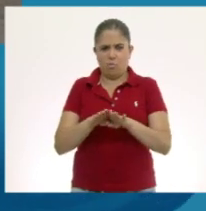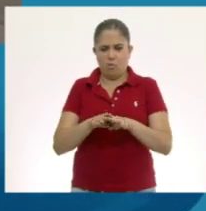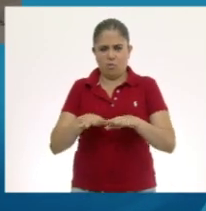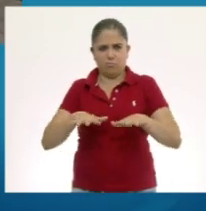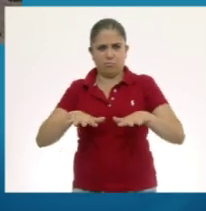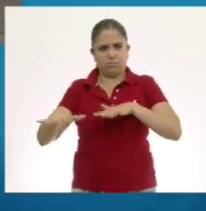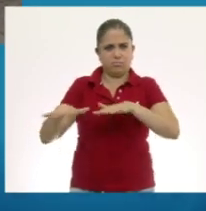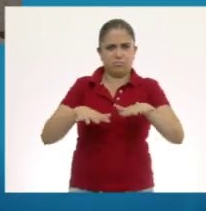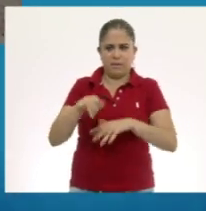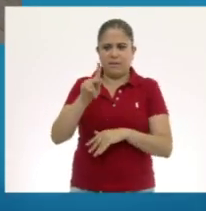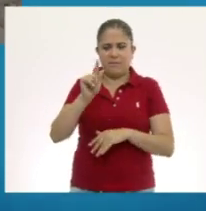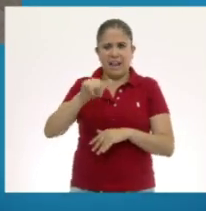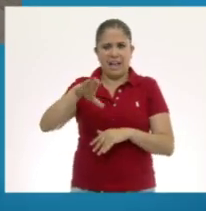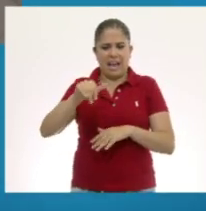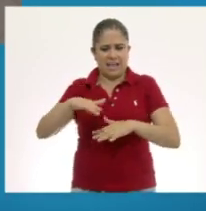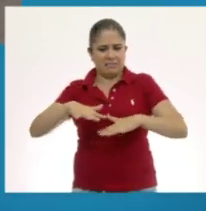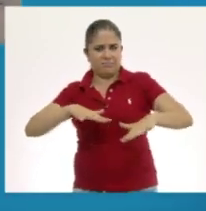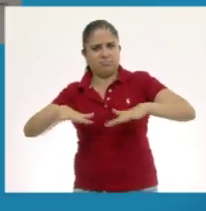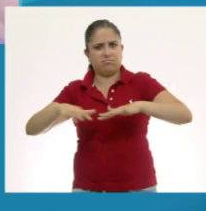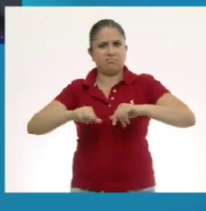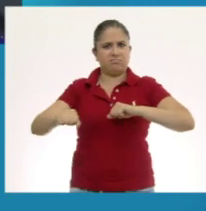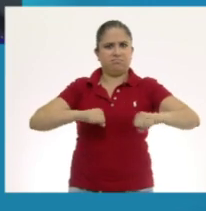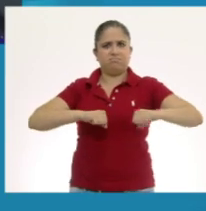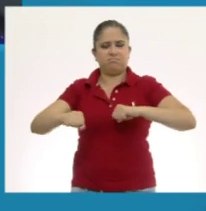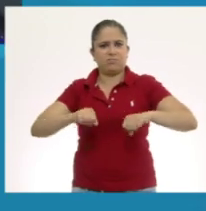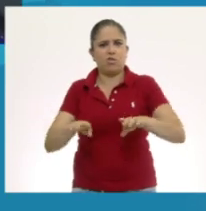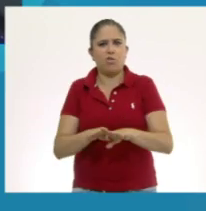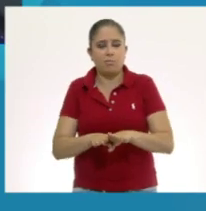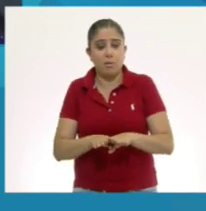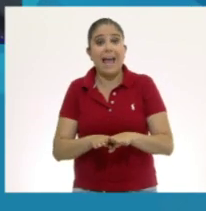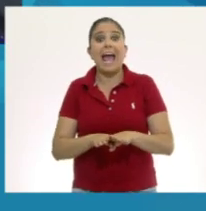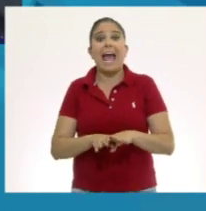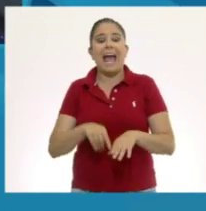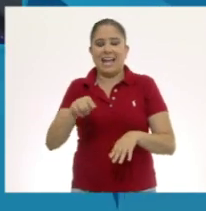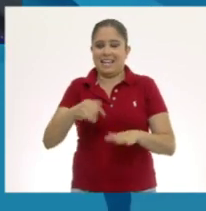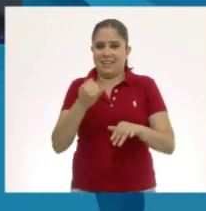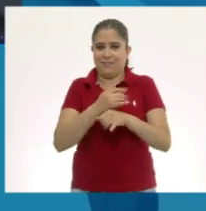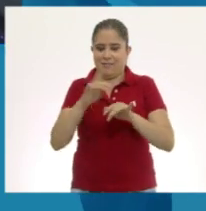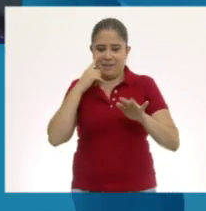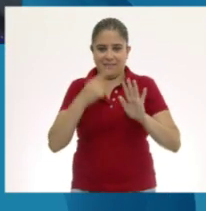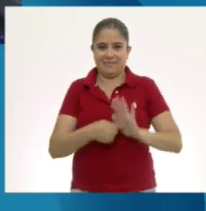placas tectónicas en los sismos? Aquí tengo información.